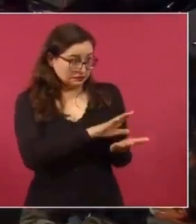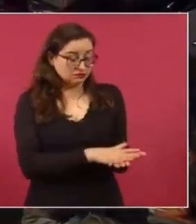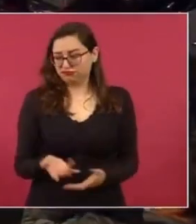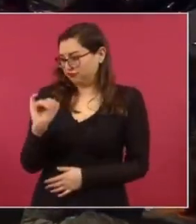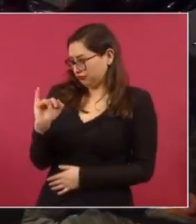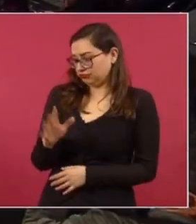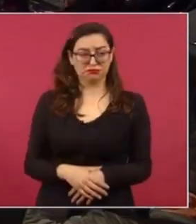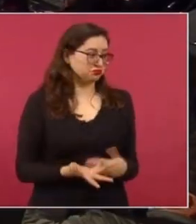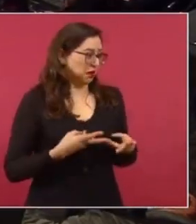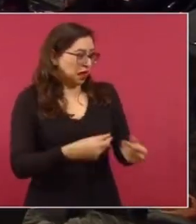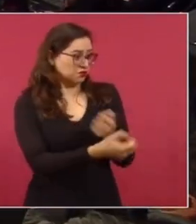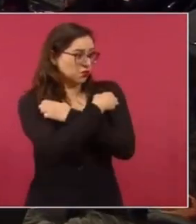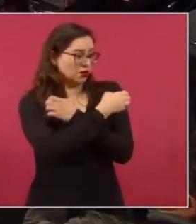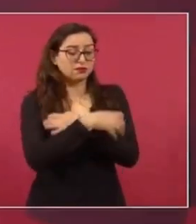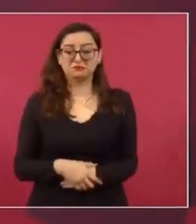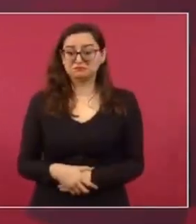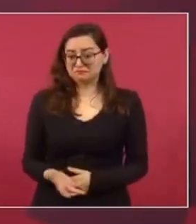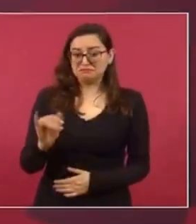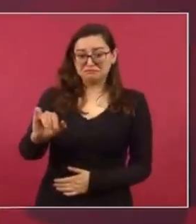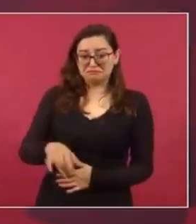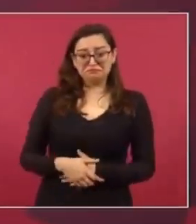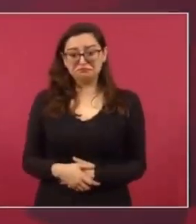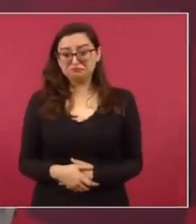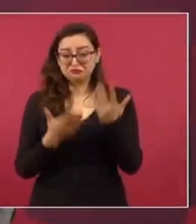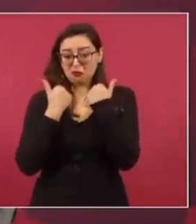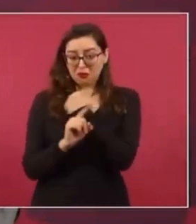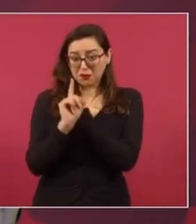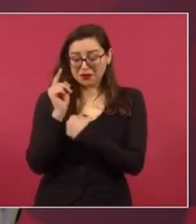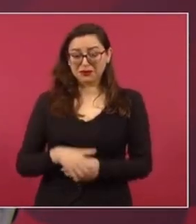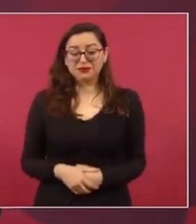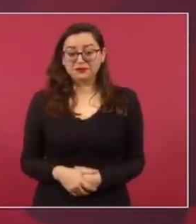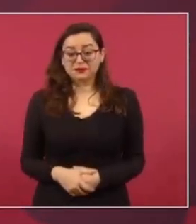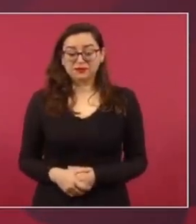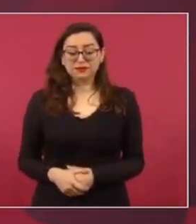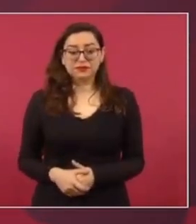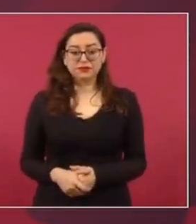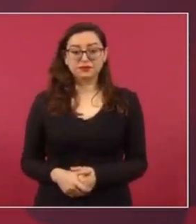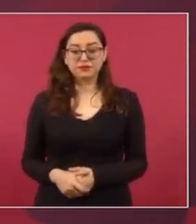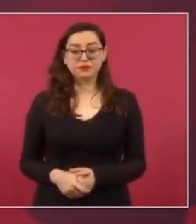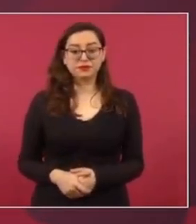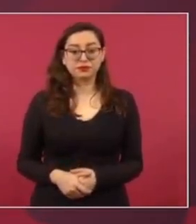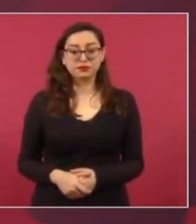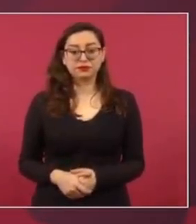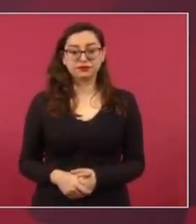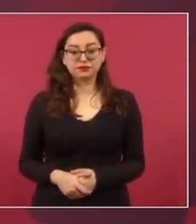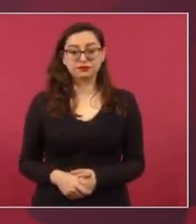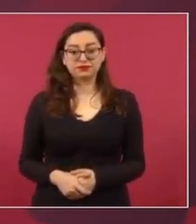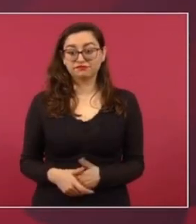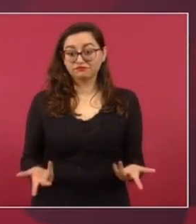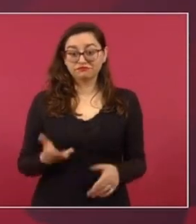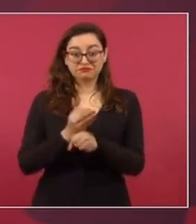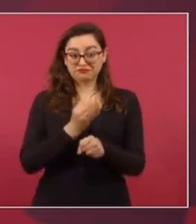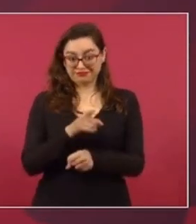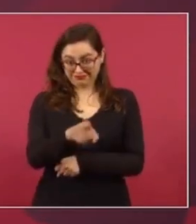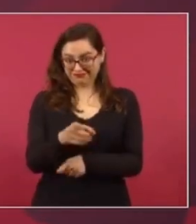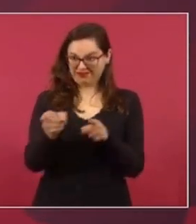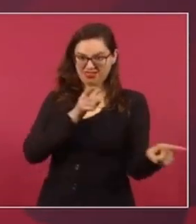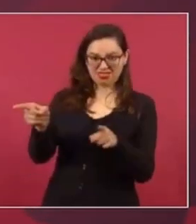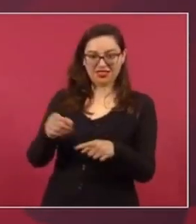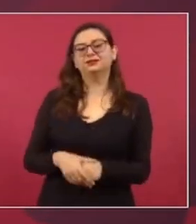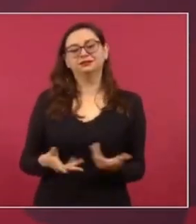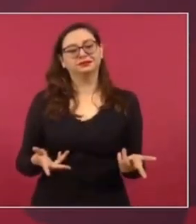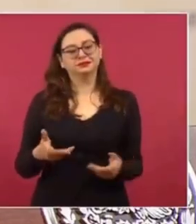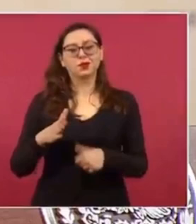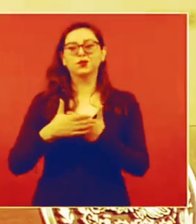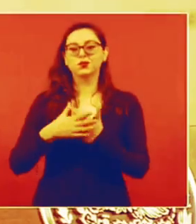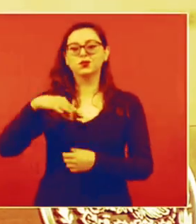justamente al rubro educativo. Sí, seguramente sí. O sea, no hay problema de nada. Bien. Este es por esto. Ahí veo de